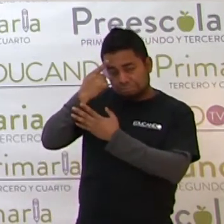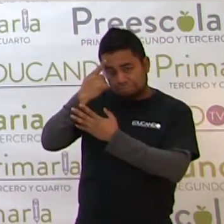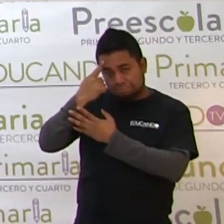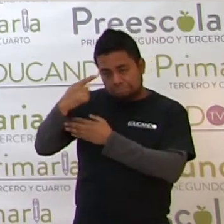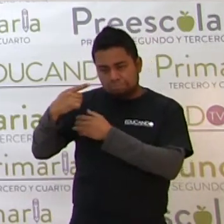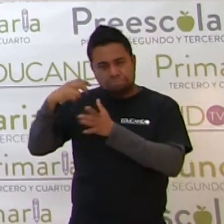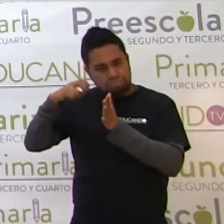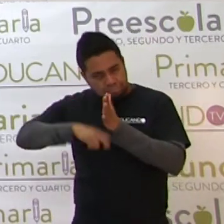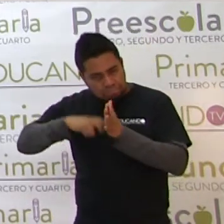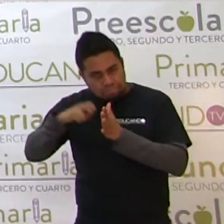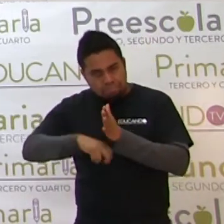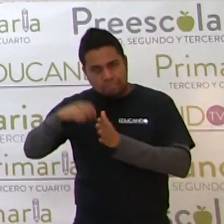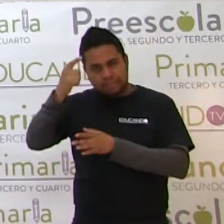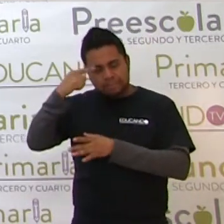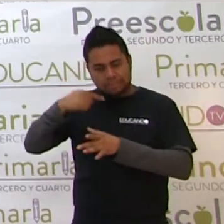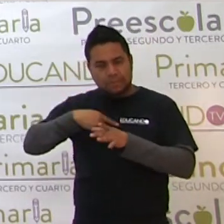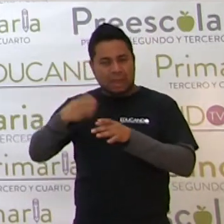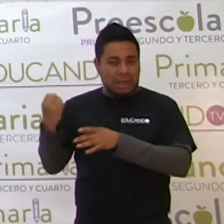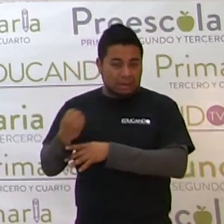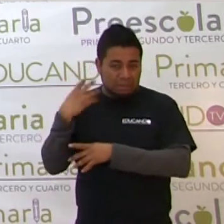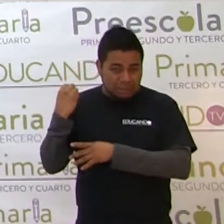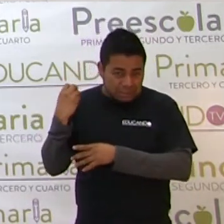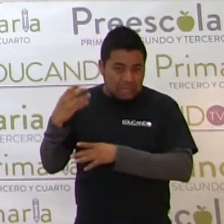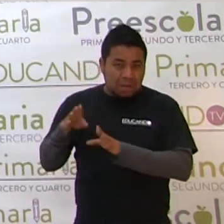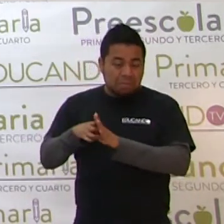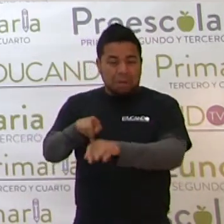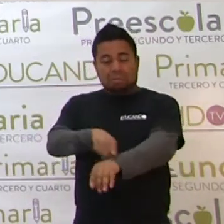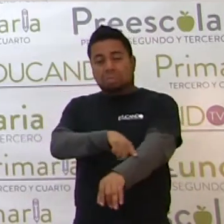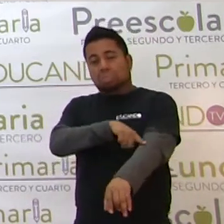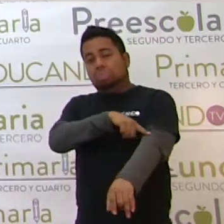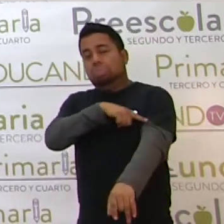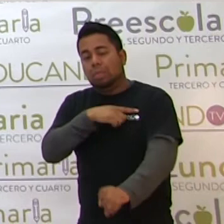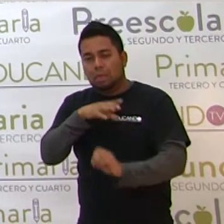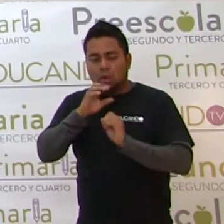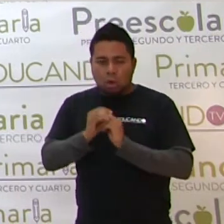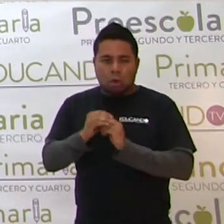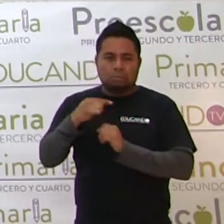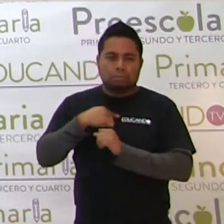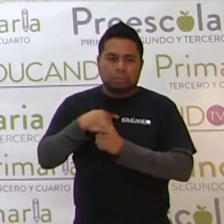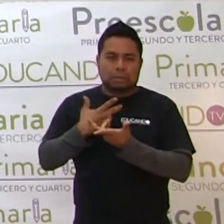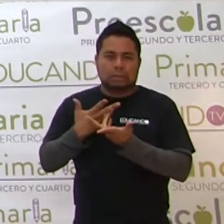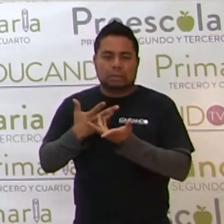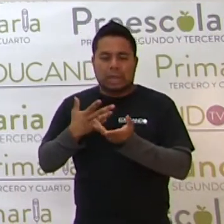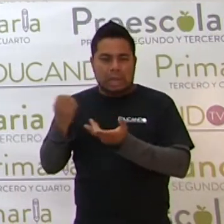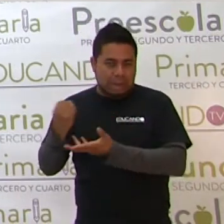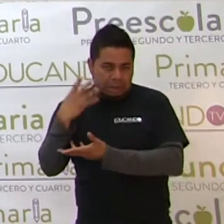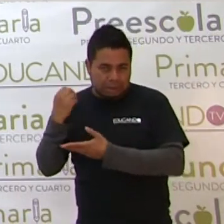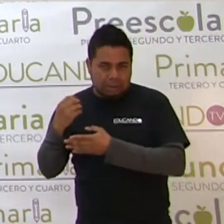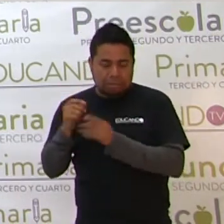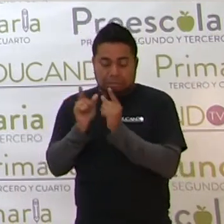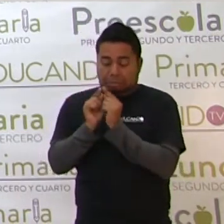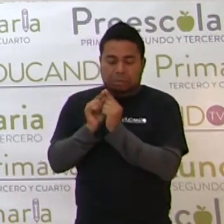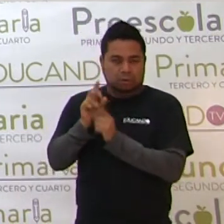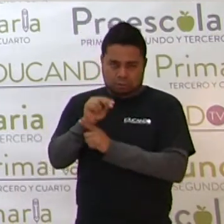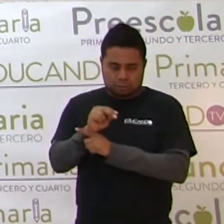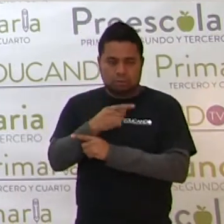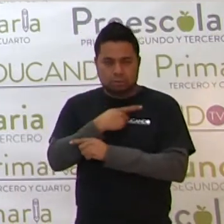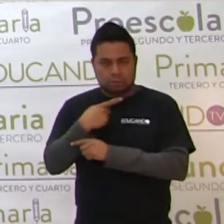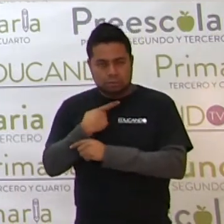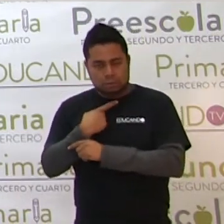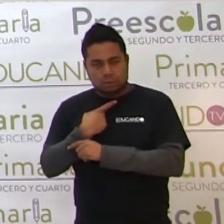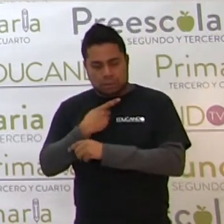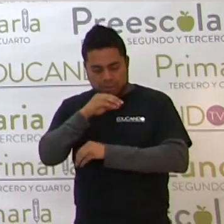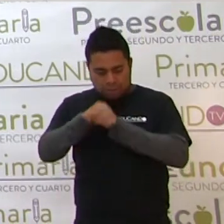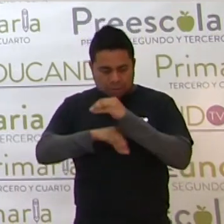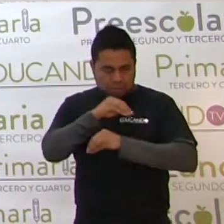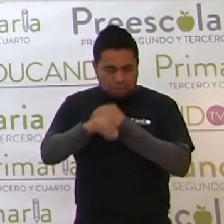amplio ni muy extenso, y tampoco vaya muy vago o muy suelto, para que vayamos concretando nuestra